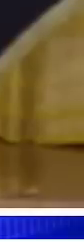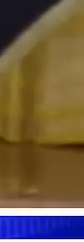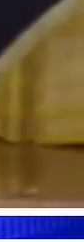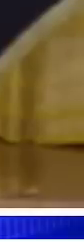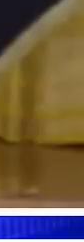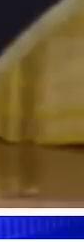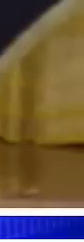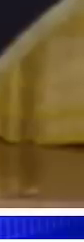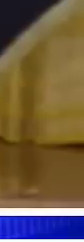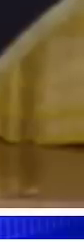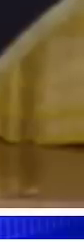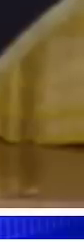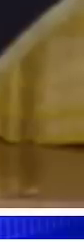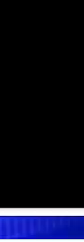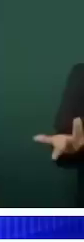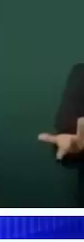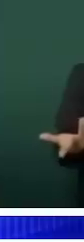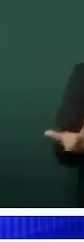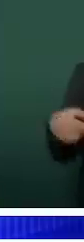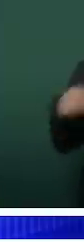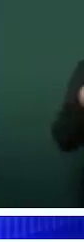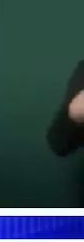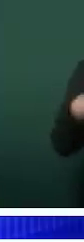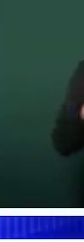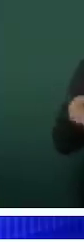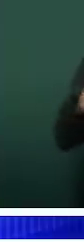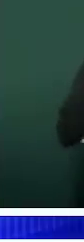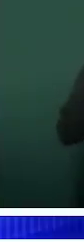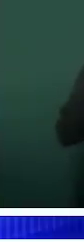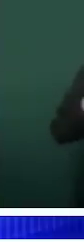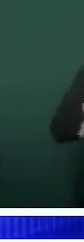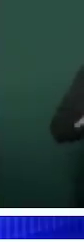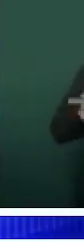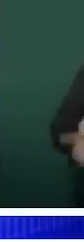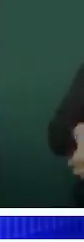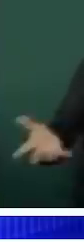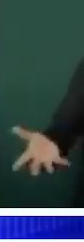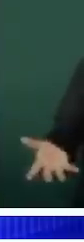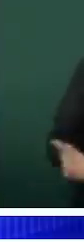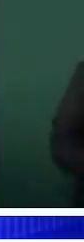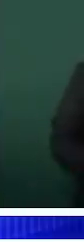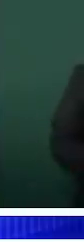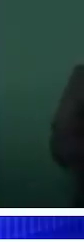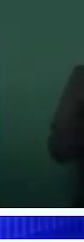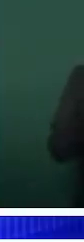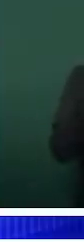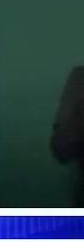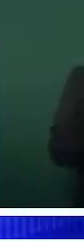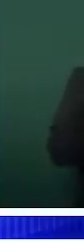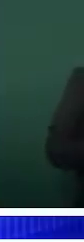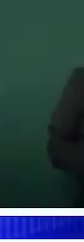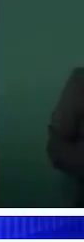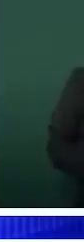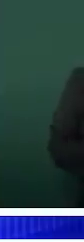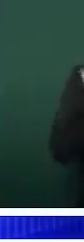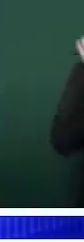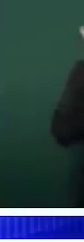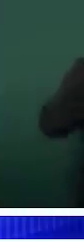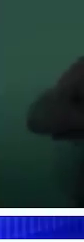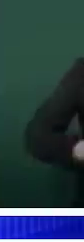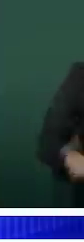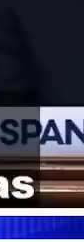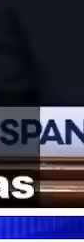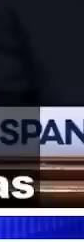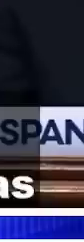le permita seguir utilizando la mina. Mira nada más este plan mañoso. Este plan con maña, pero que se llevaría entre